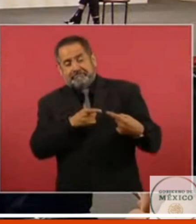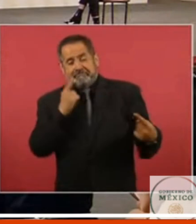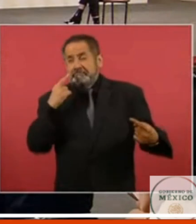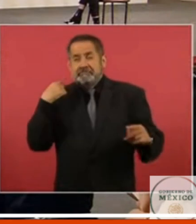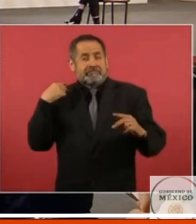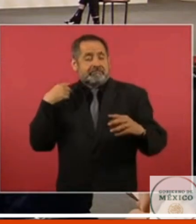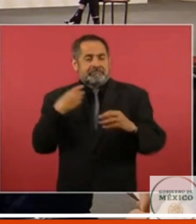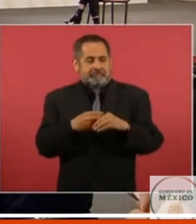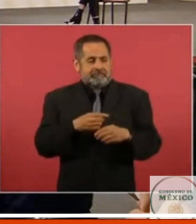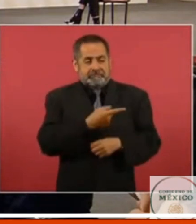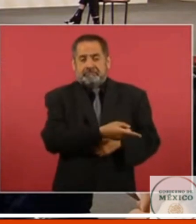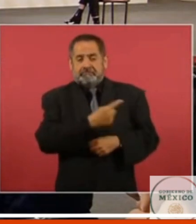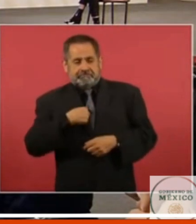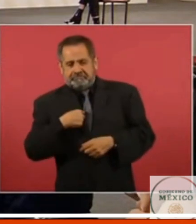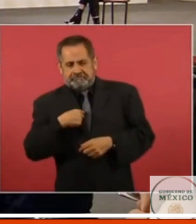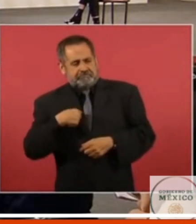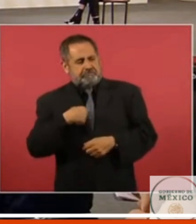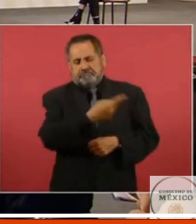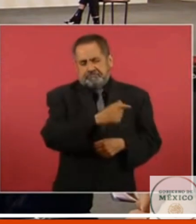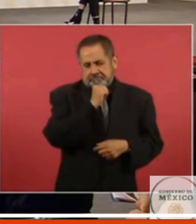somos correspondidos.